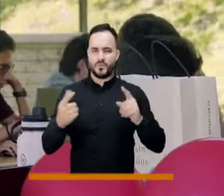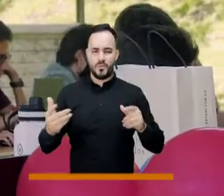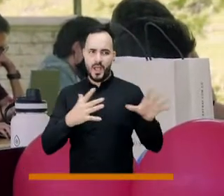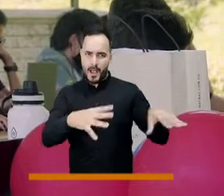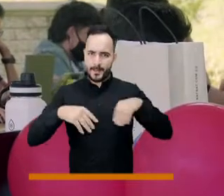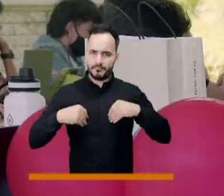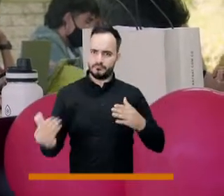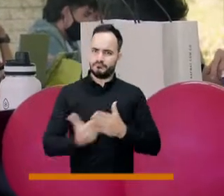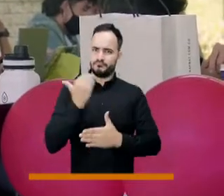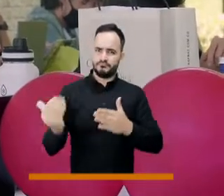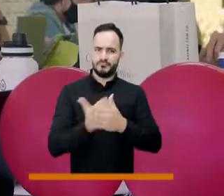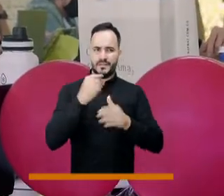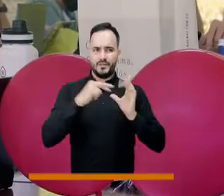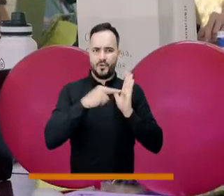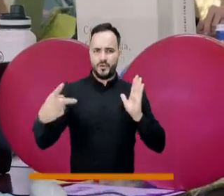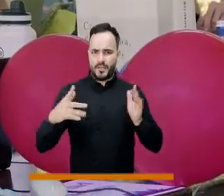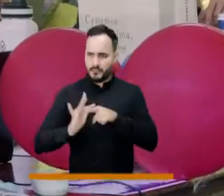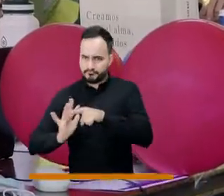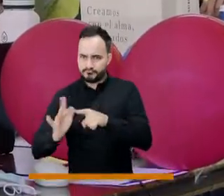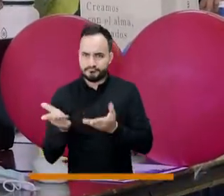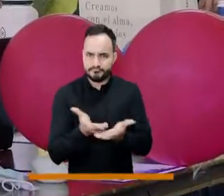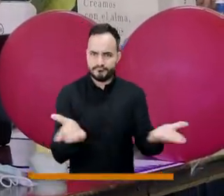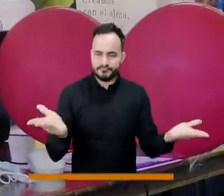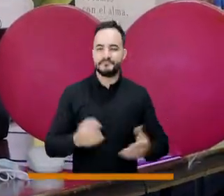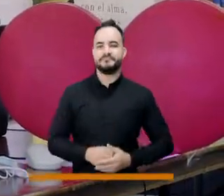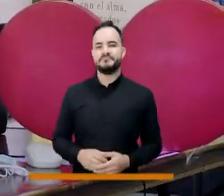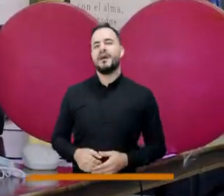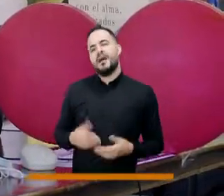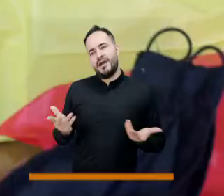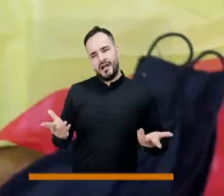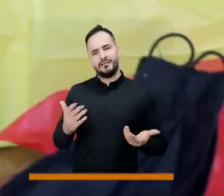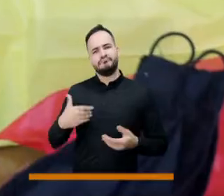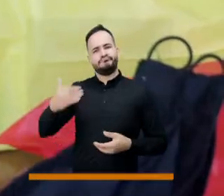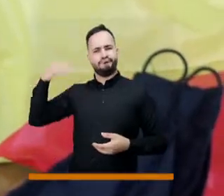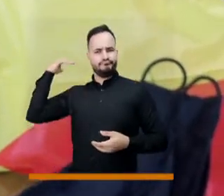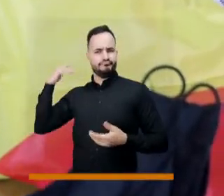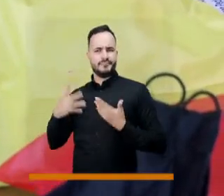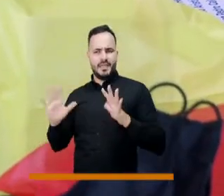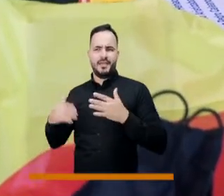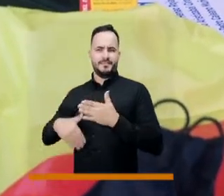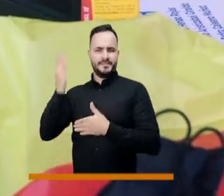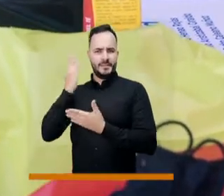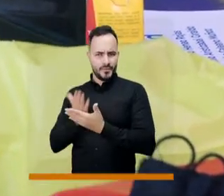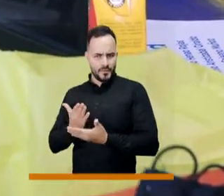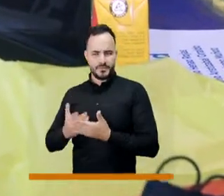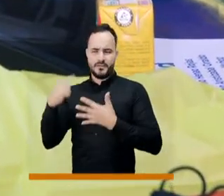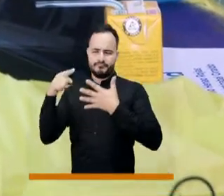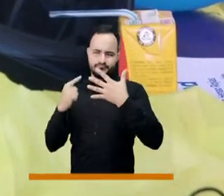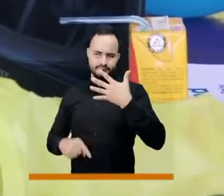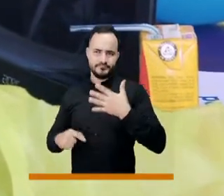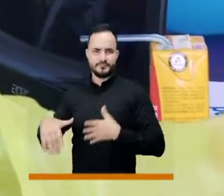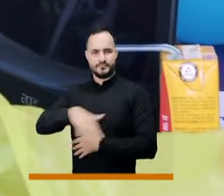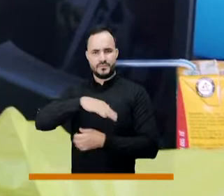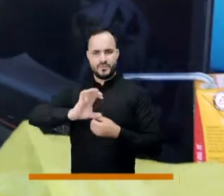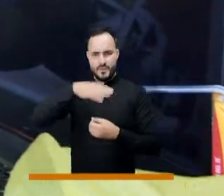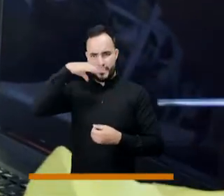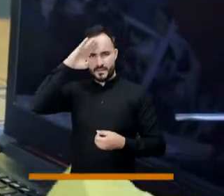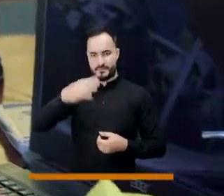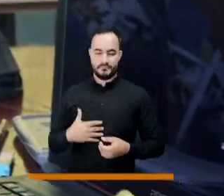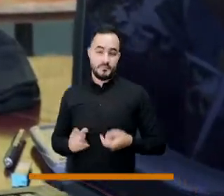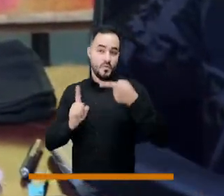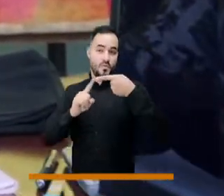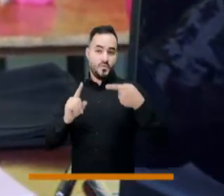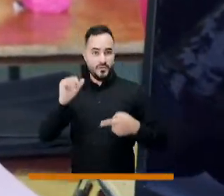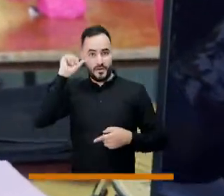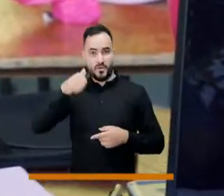nuevas tecnologías. Y entonces desde hace varios años empezamos a impulsar iniciativas desde el Consejo de Medellín, como cuando empezamos a hablar del